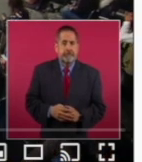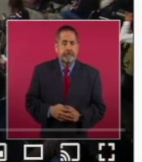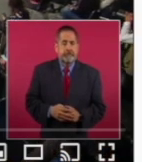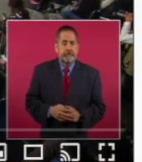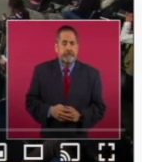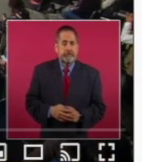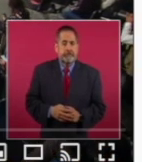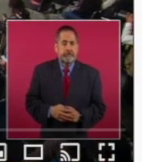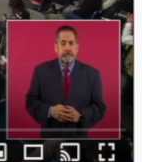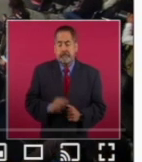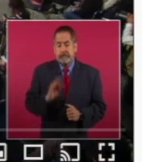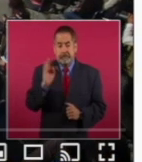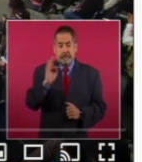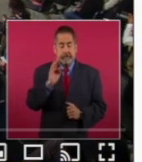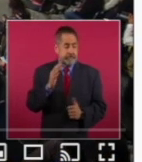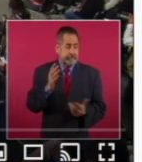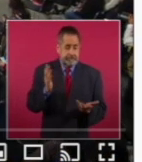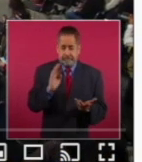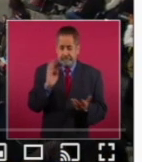si hace falta,